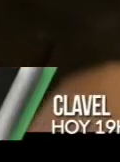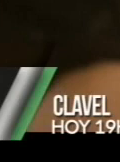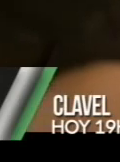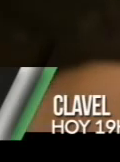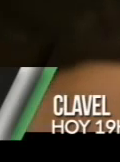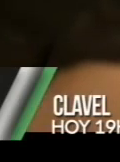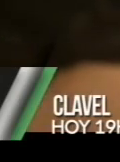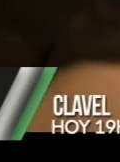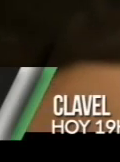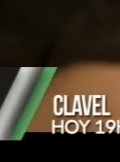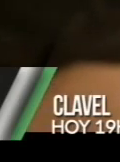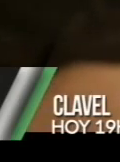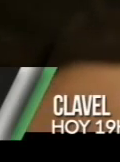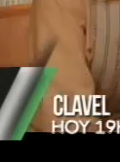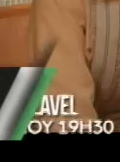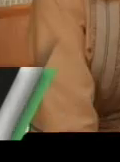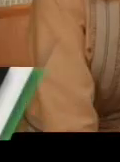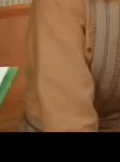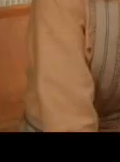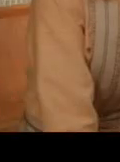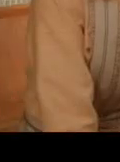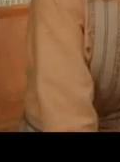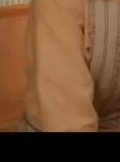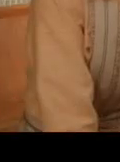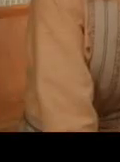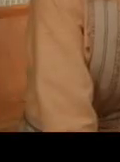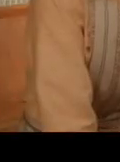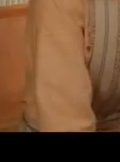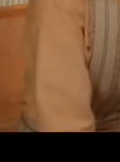ella? Sí.